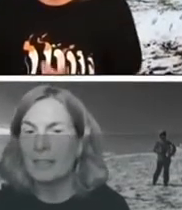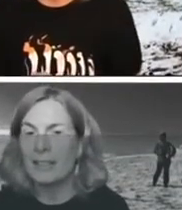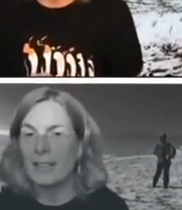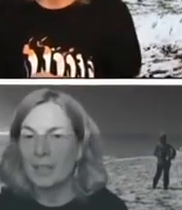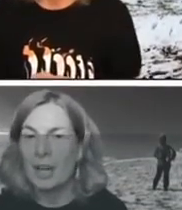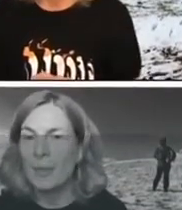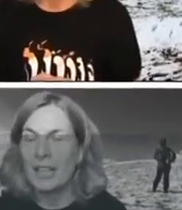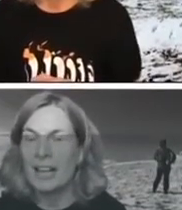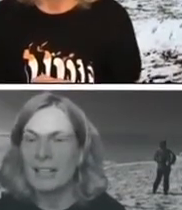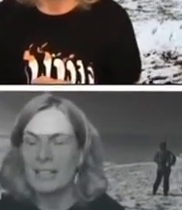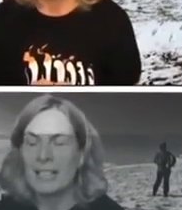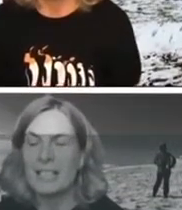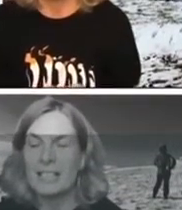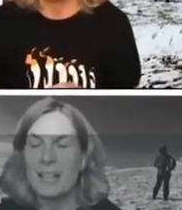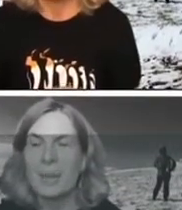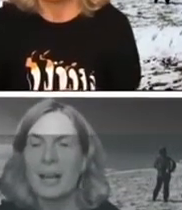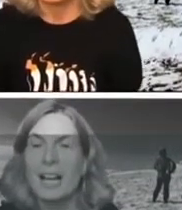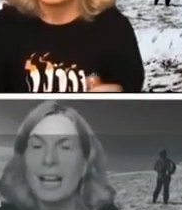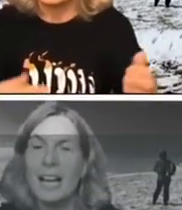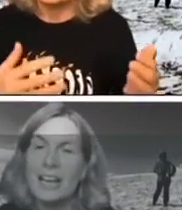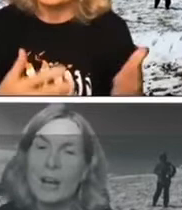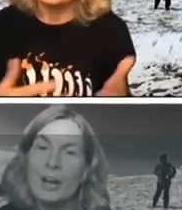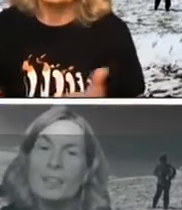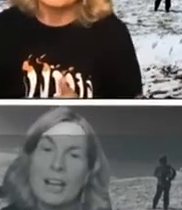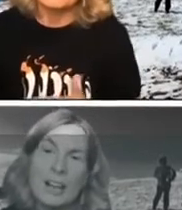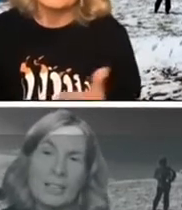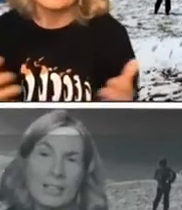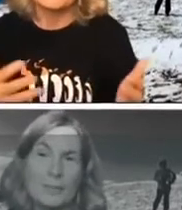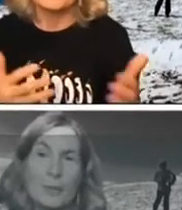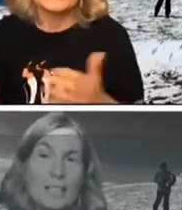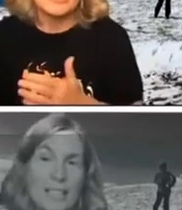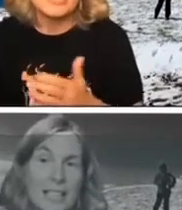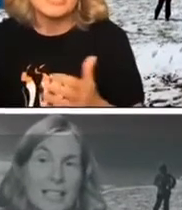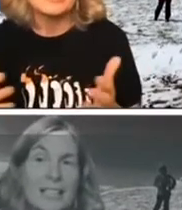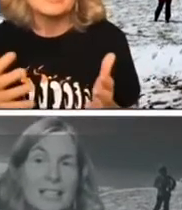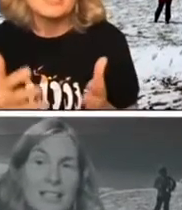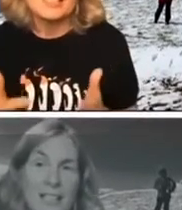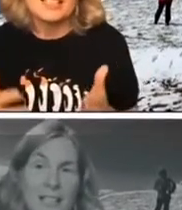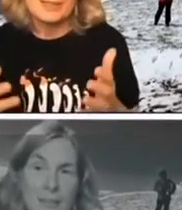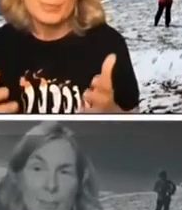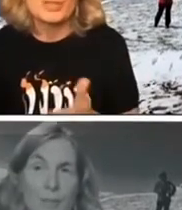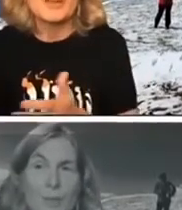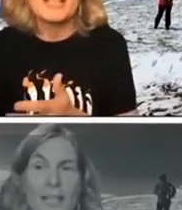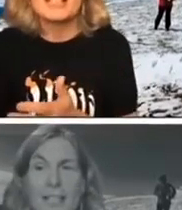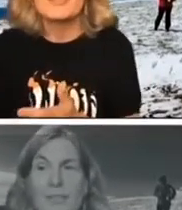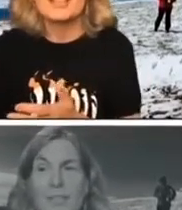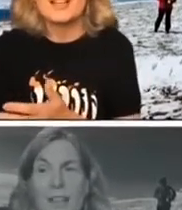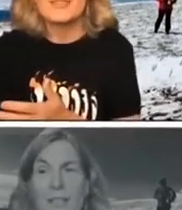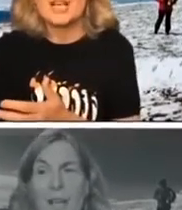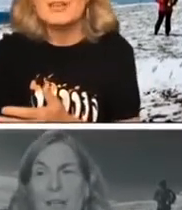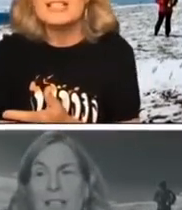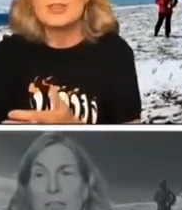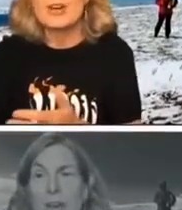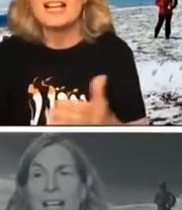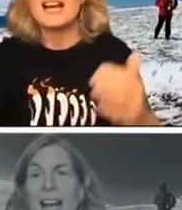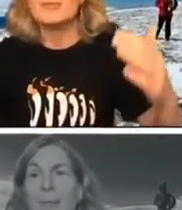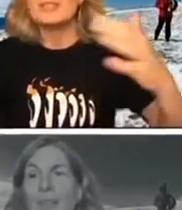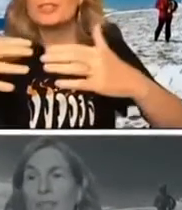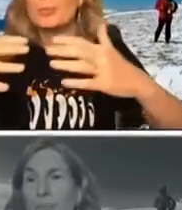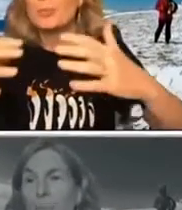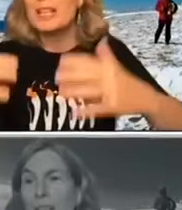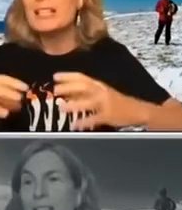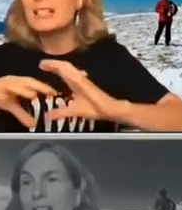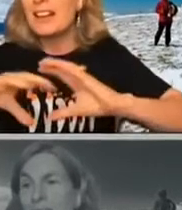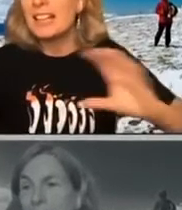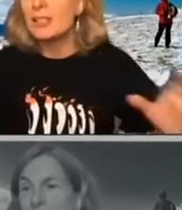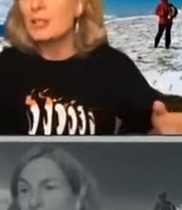agua. Hace más frío, por lo que hay menos derretimiento y los vientos están llevándose el agua. Así que en dos